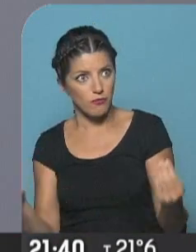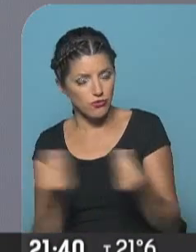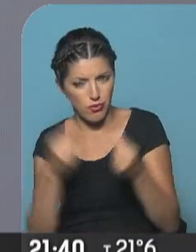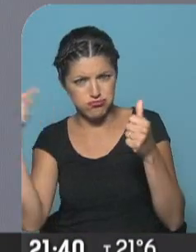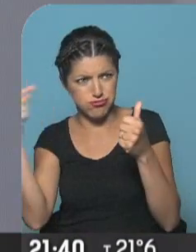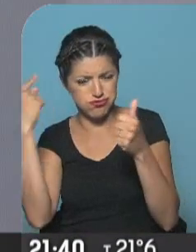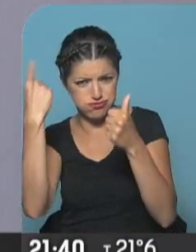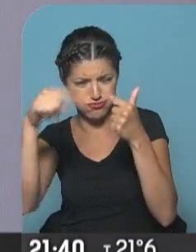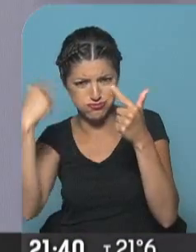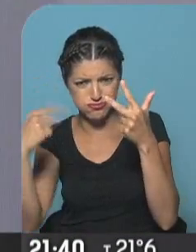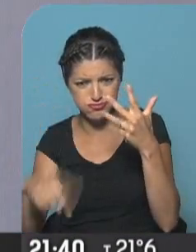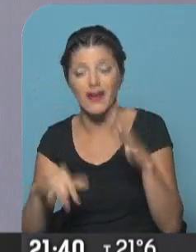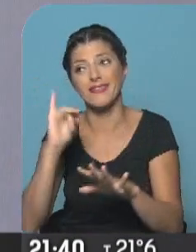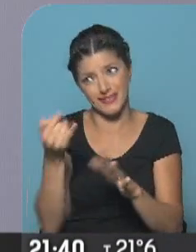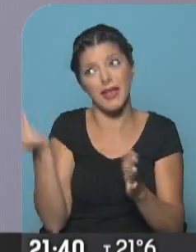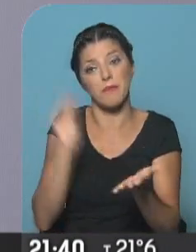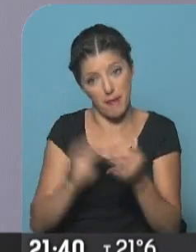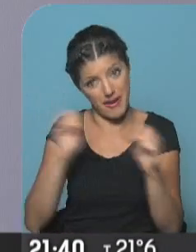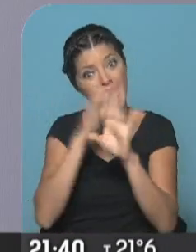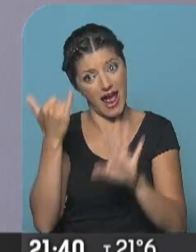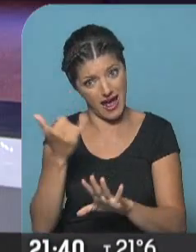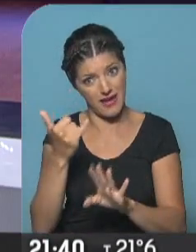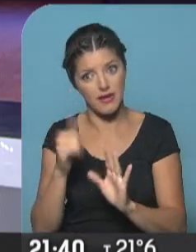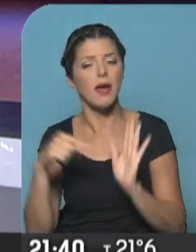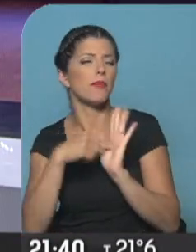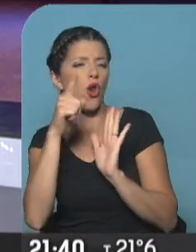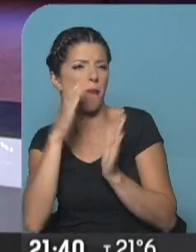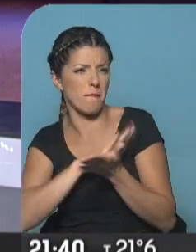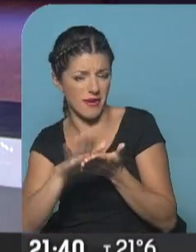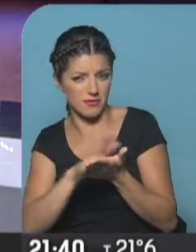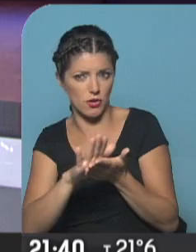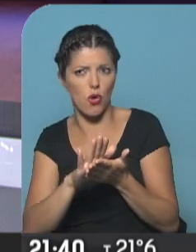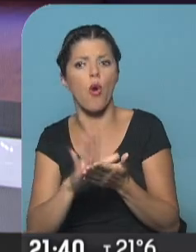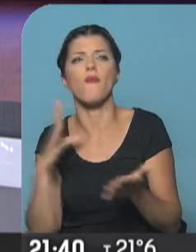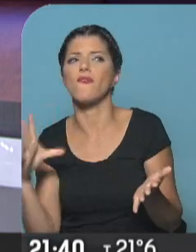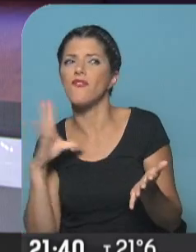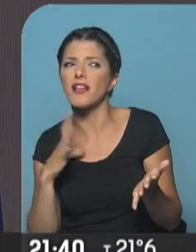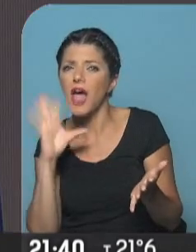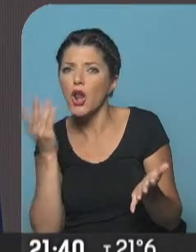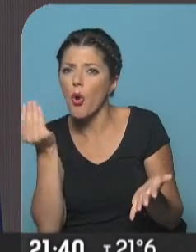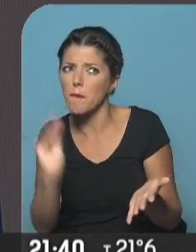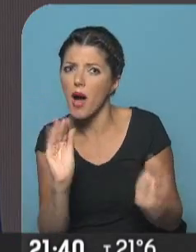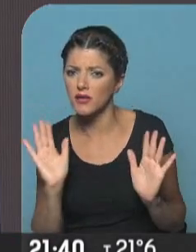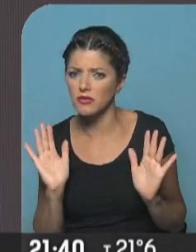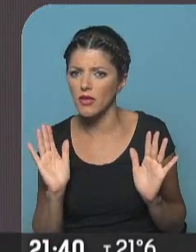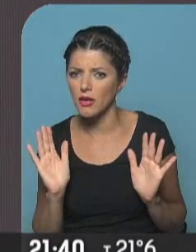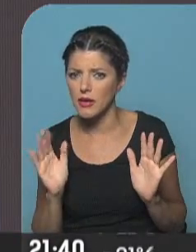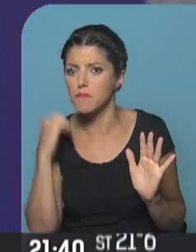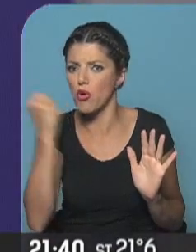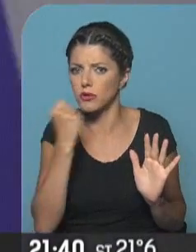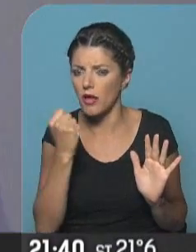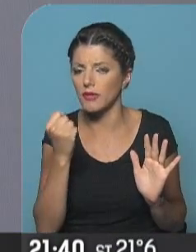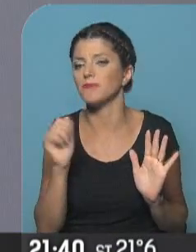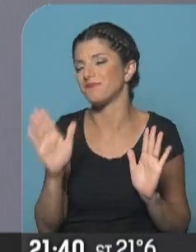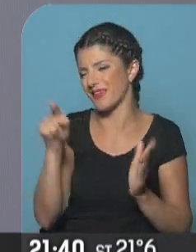hay mucho más para decir, ¿no? Pero bueno. Pero esto es lo básico, lo principal, ¿o quedó algún detalle importante para que sepa la audiencia? No, yo creo que esto